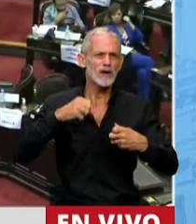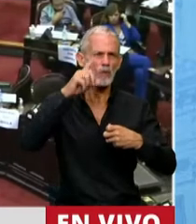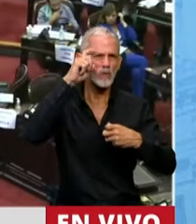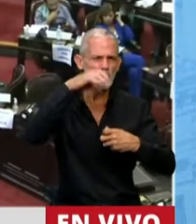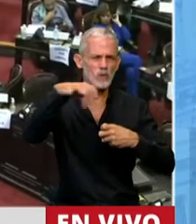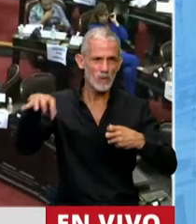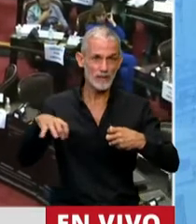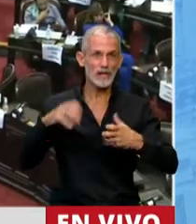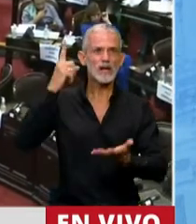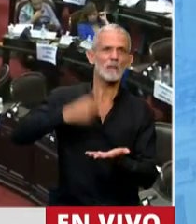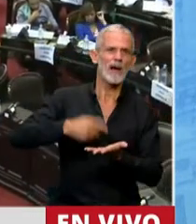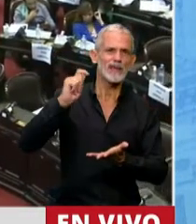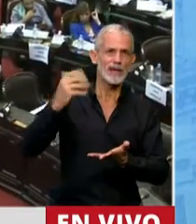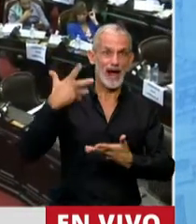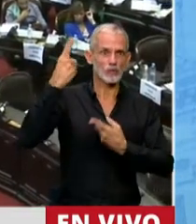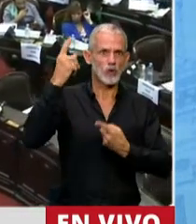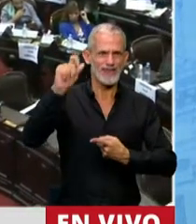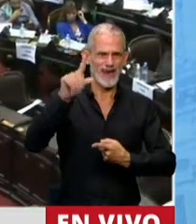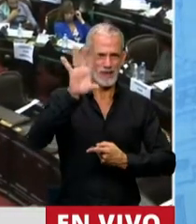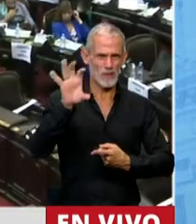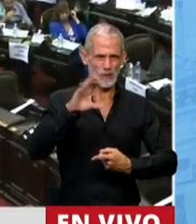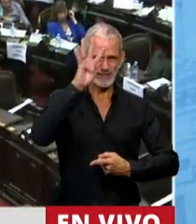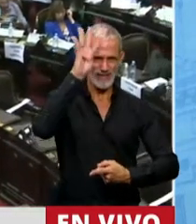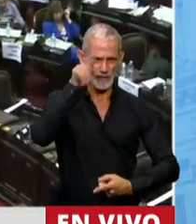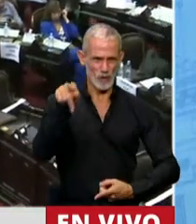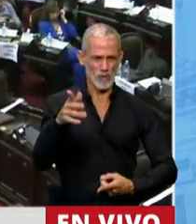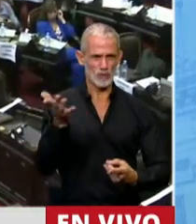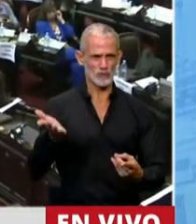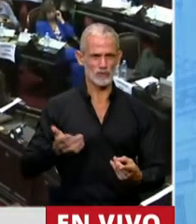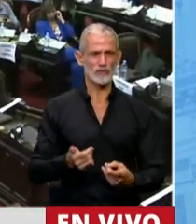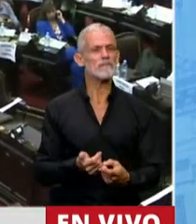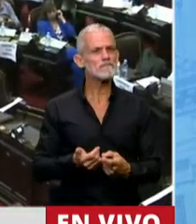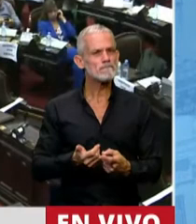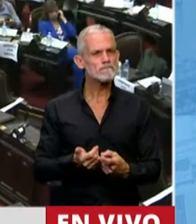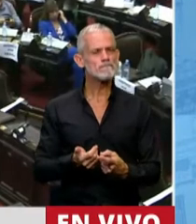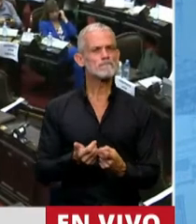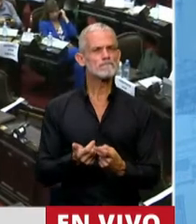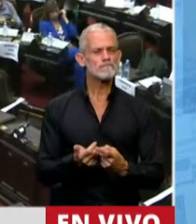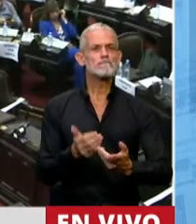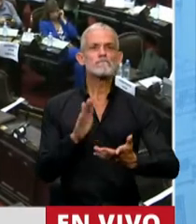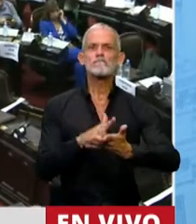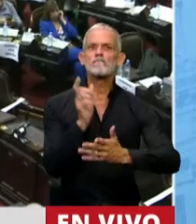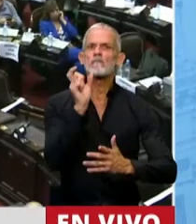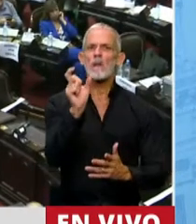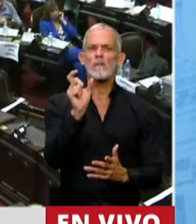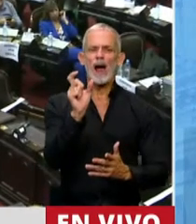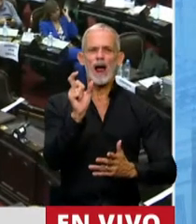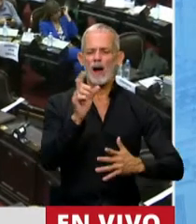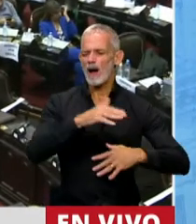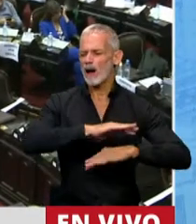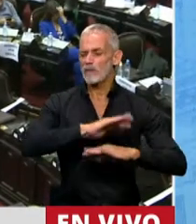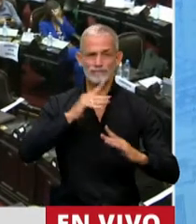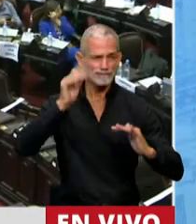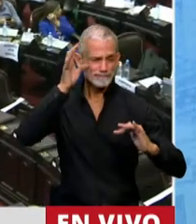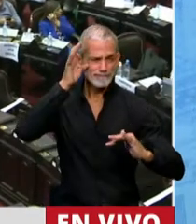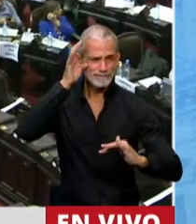impuesta por las autoridades provinciales en ese sentido el término desproporcionado me